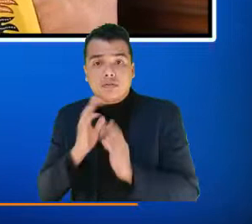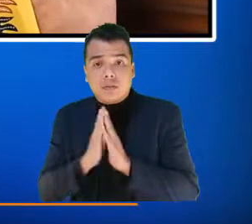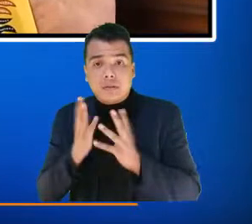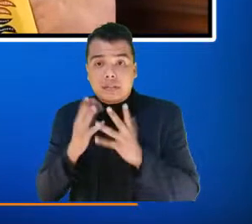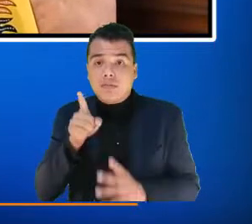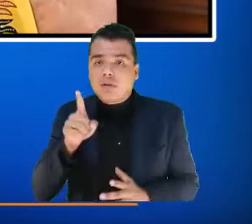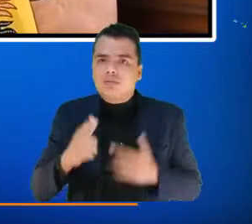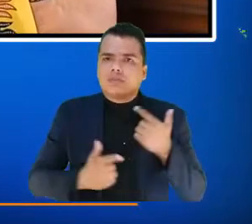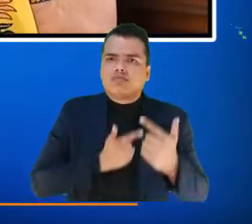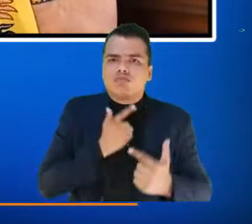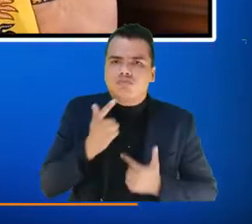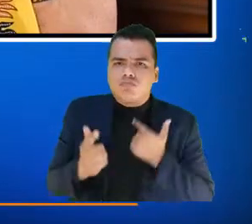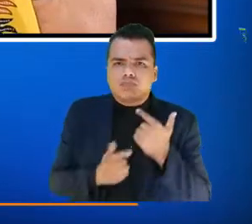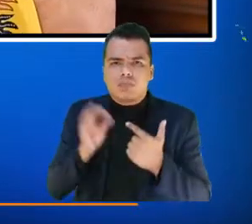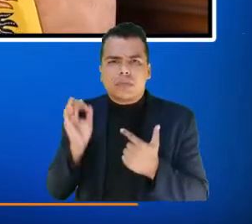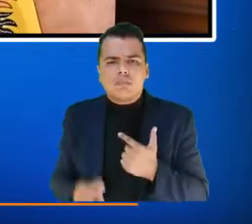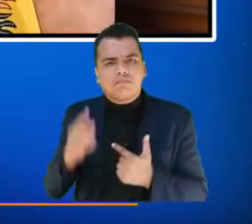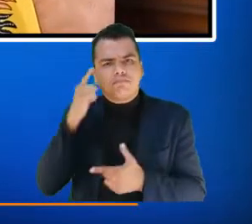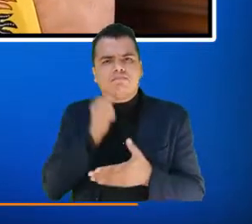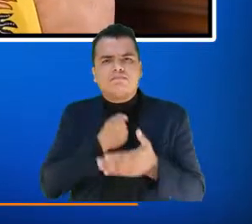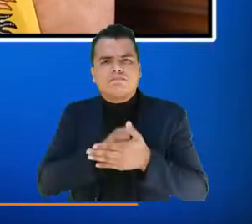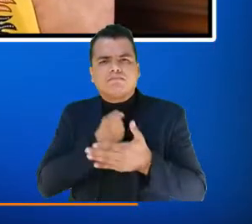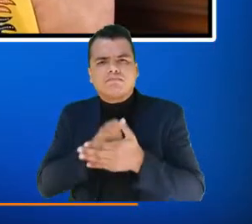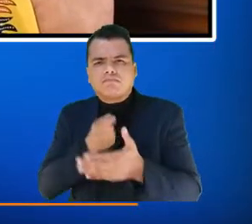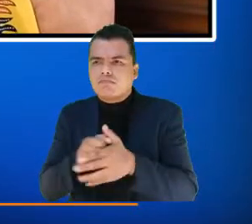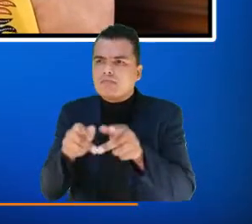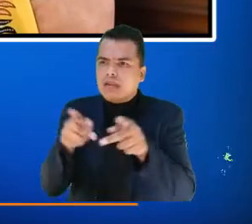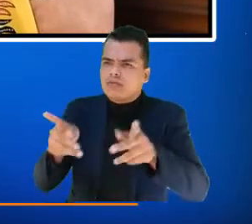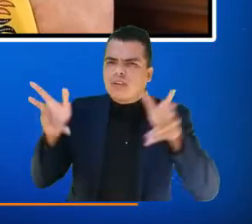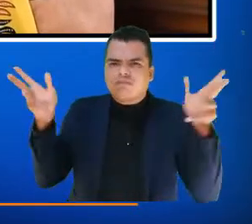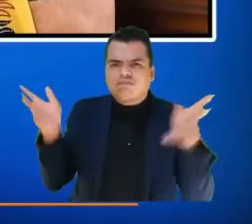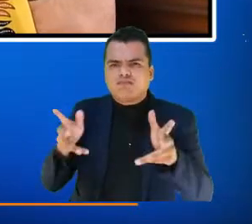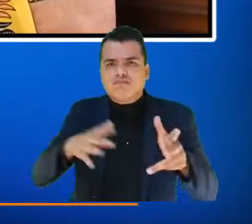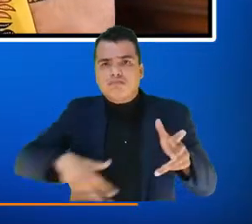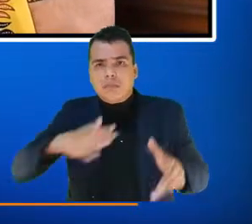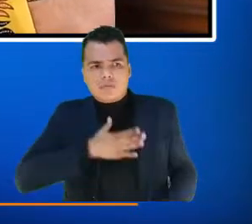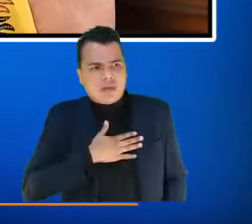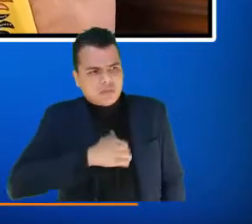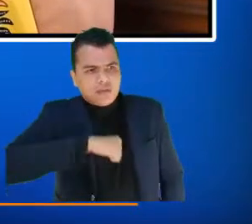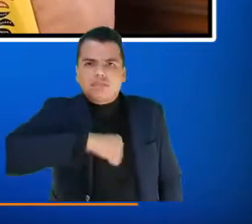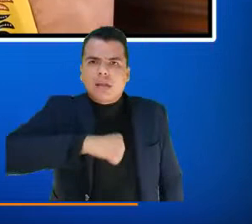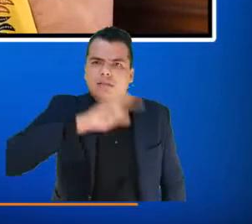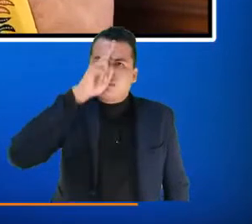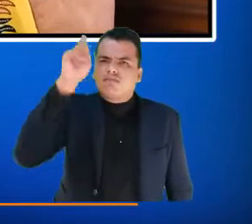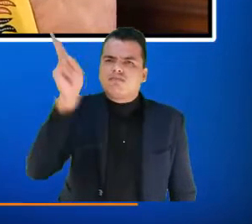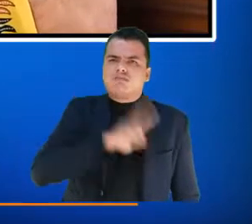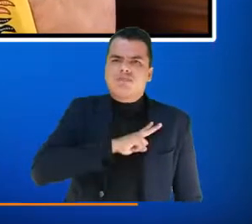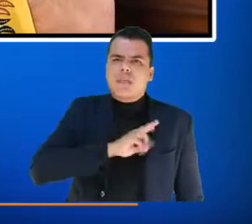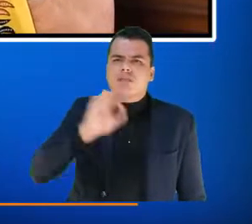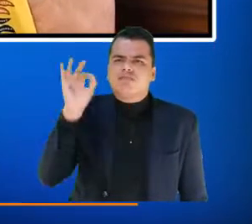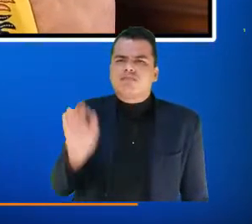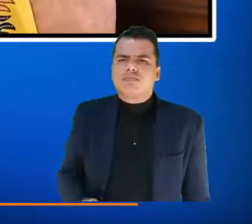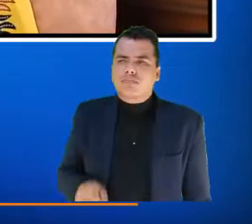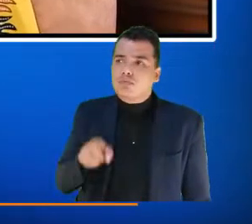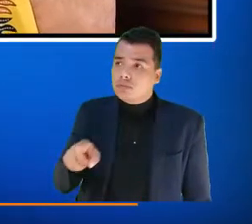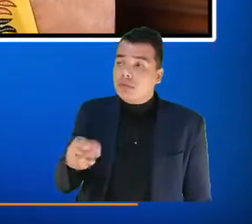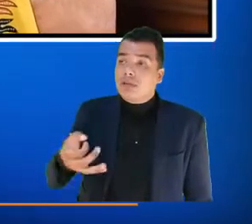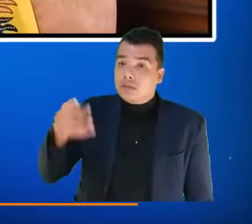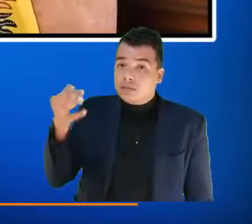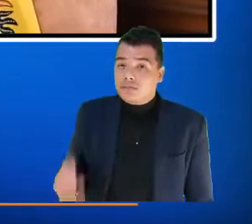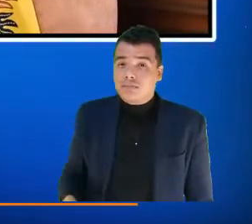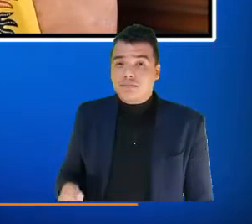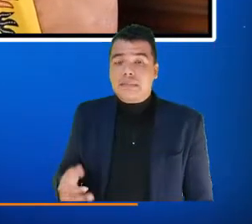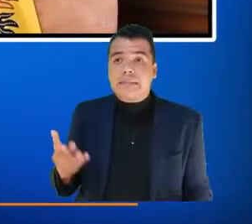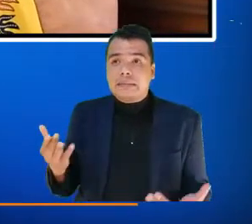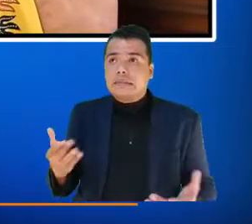una lucha muy importante por su gente, por su territorio, y hasta un momento en que usted le